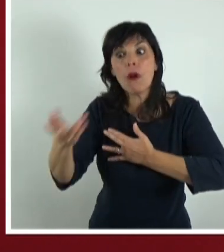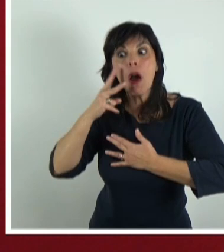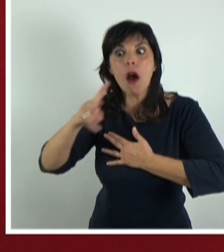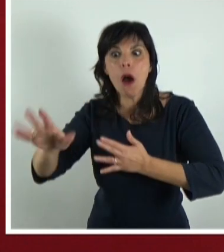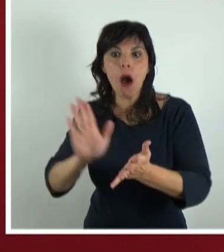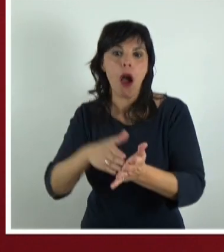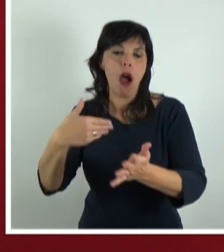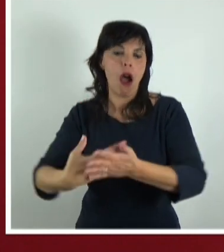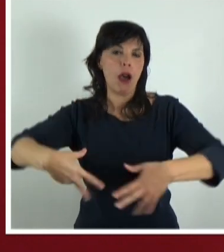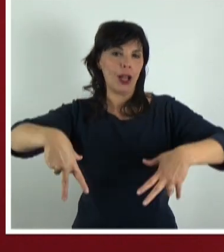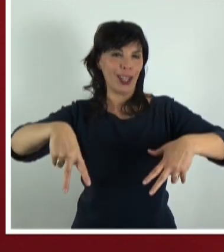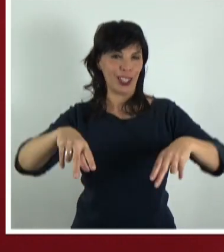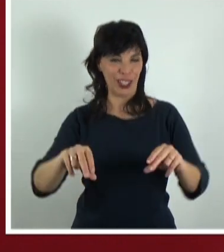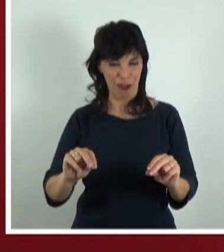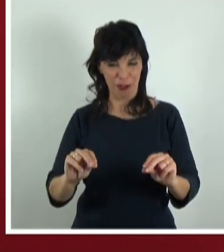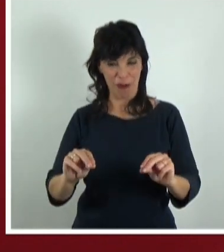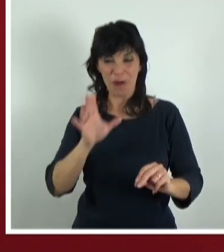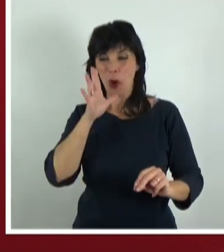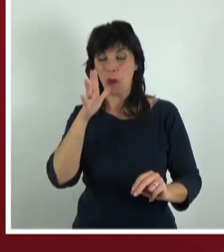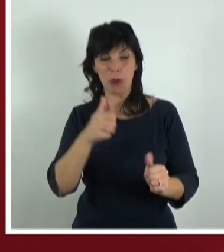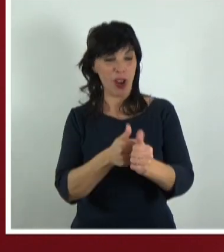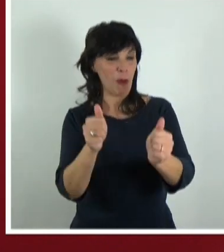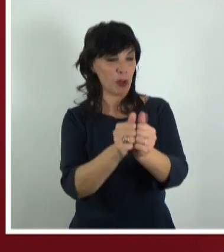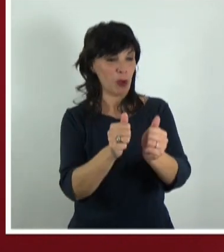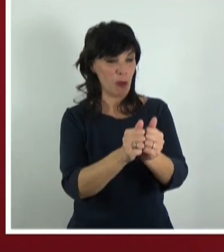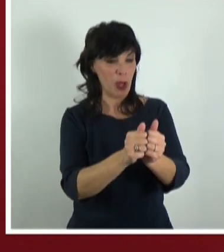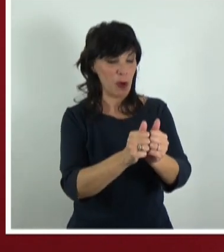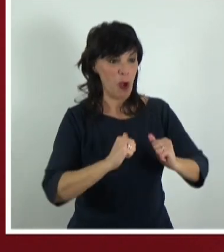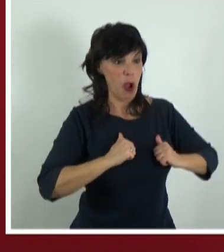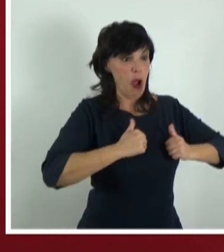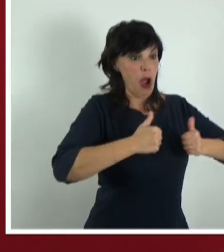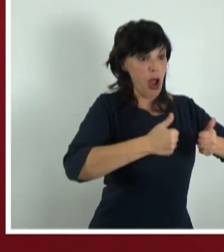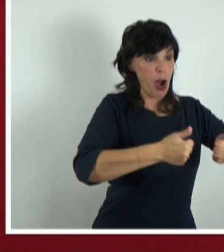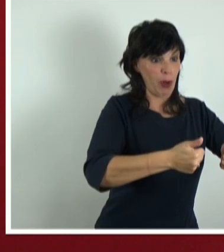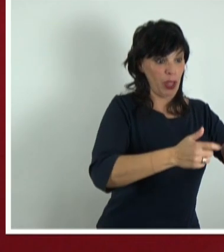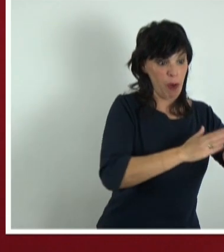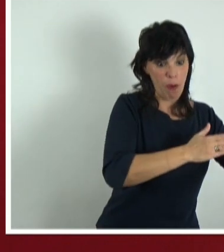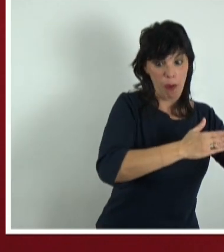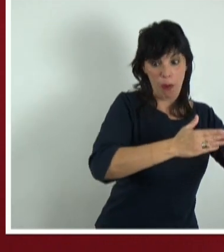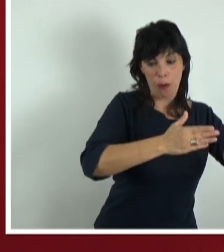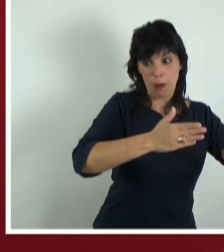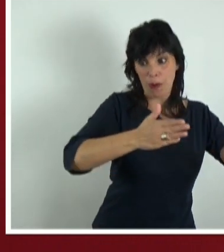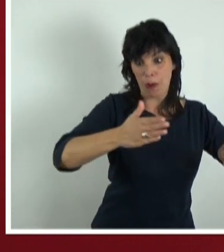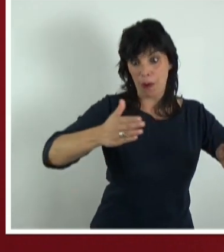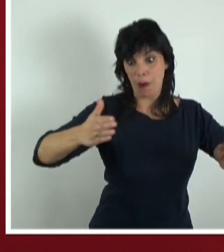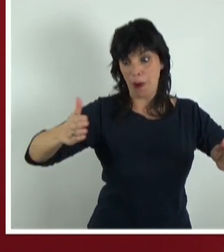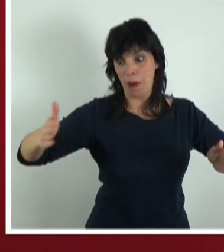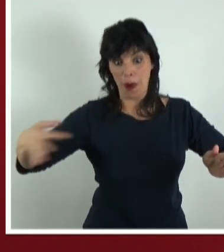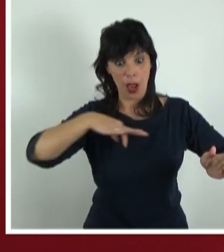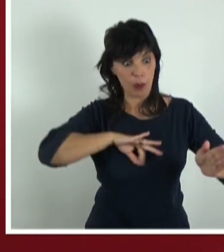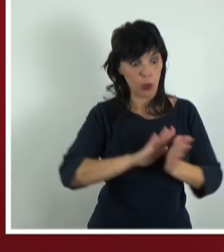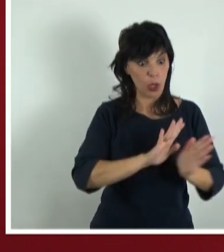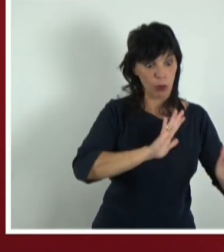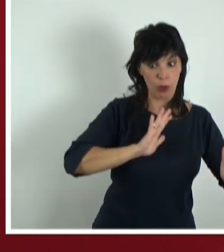lo que el Espíritu Santo a lo largo de los años iba a hacer de aquel hombre llamado Simón y ahora llamado Petros.